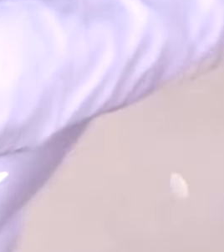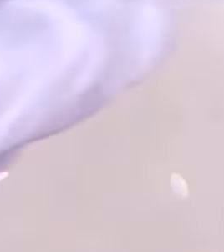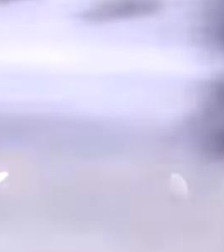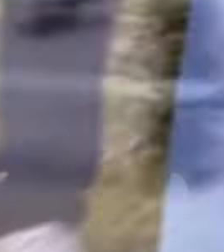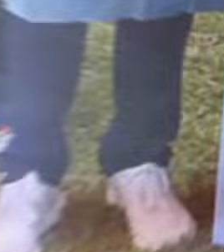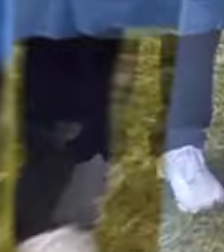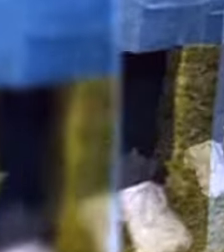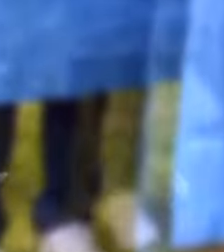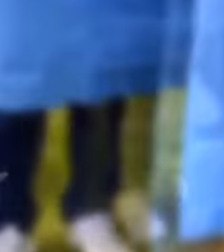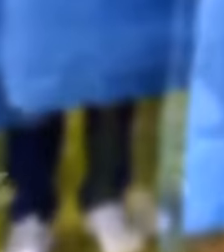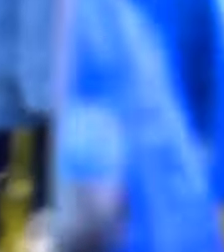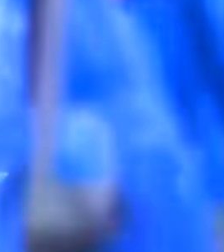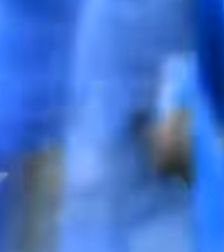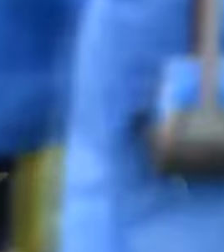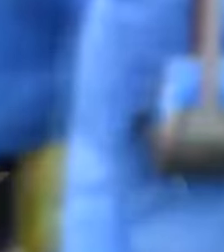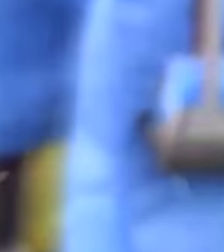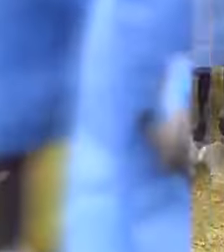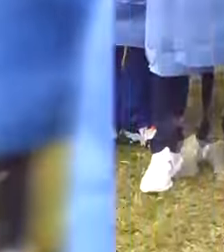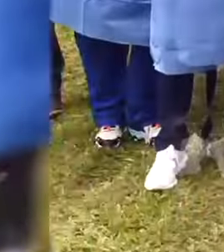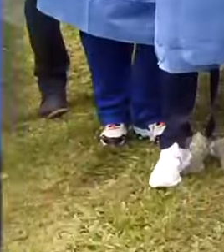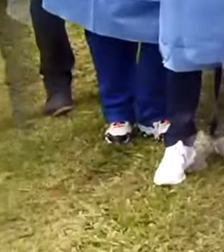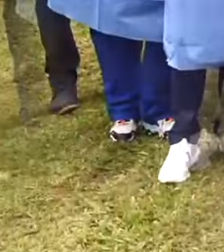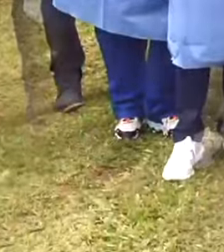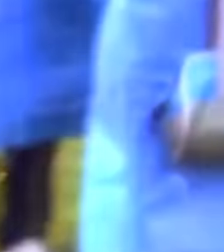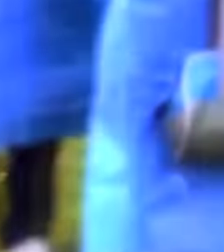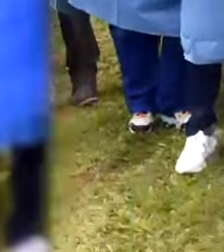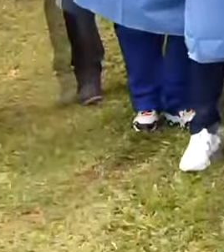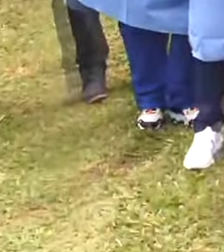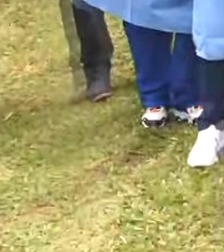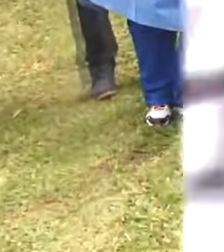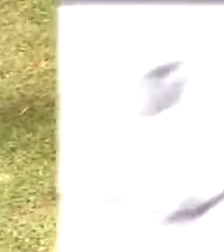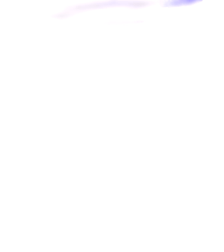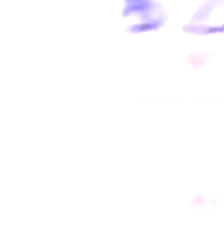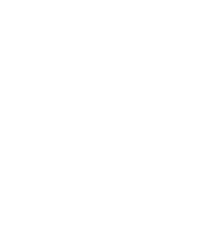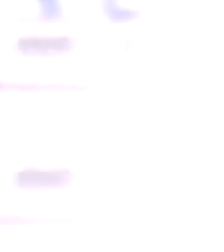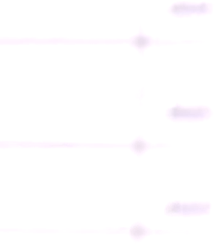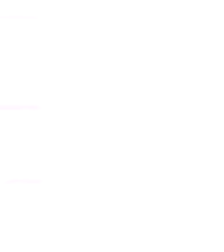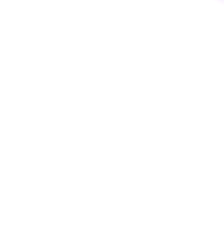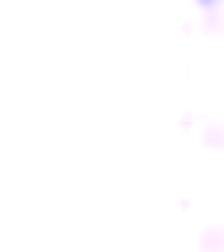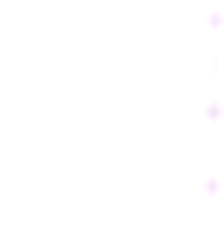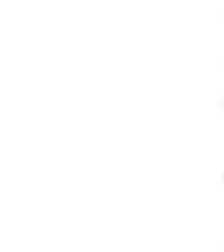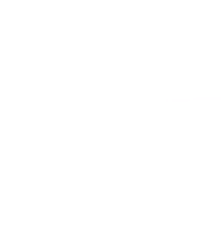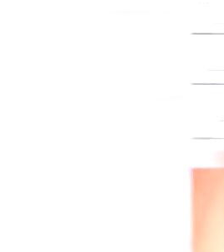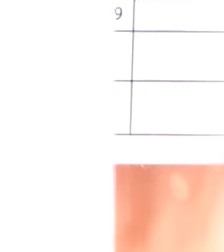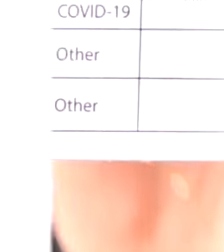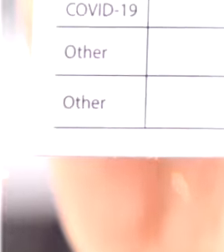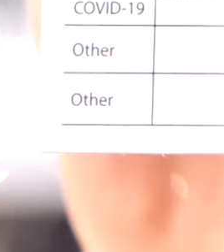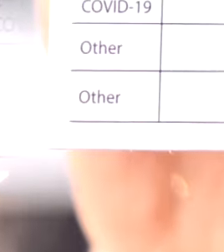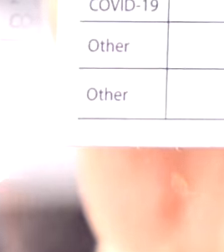COVID-19, al que combatimos con ferocidad. Nos toca continuar trabajando en la reconstrucción y el bienestar de nuestra